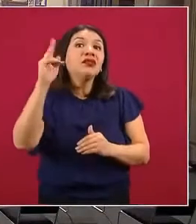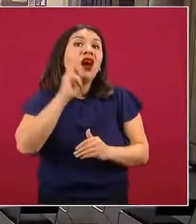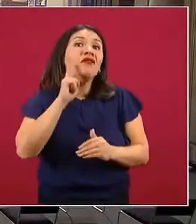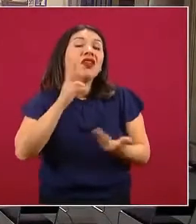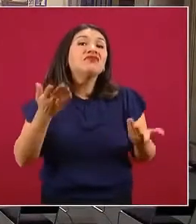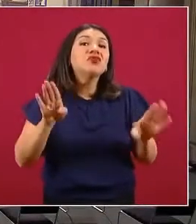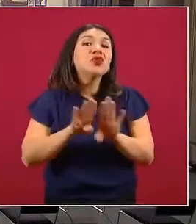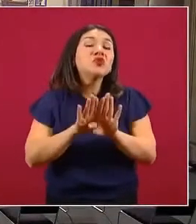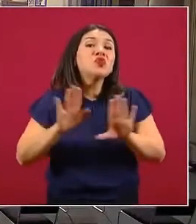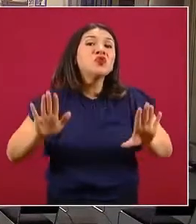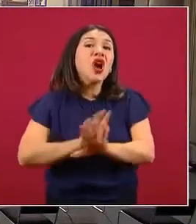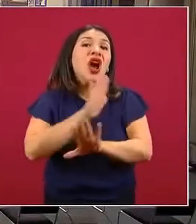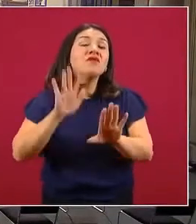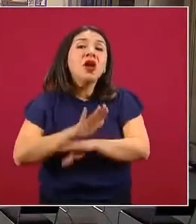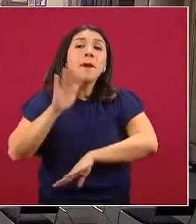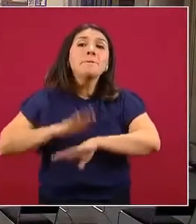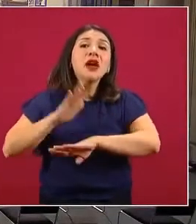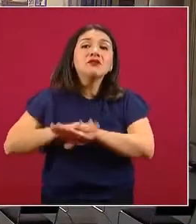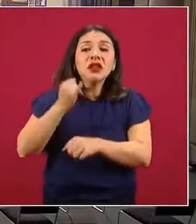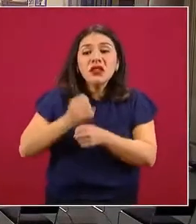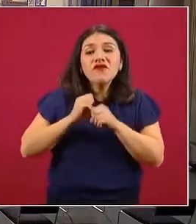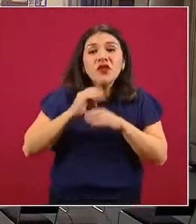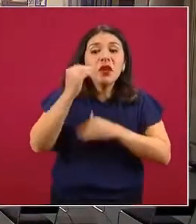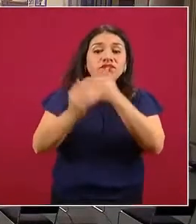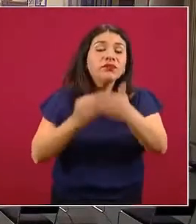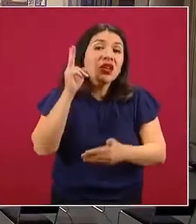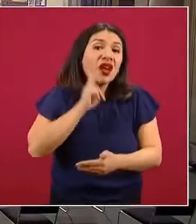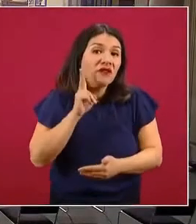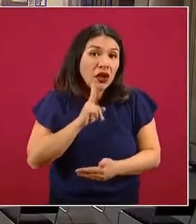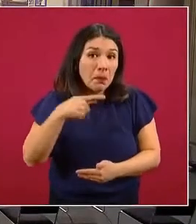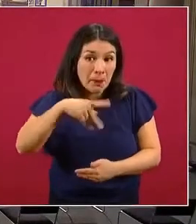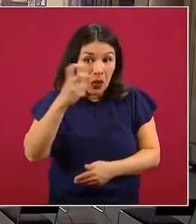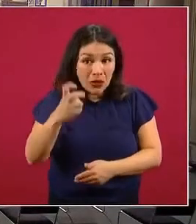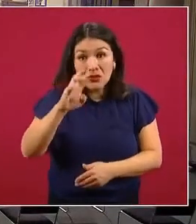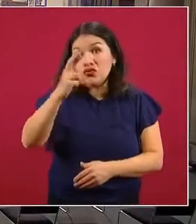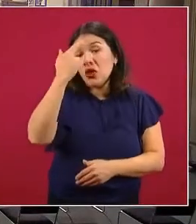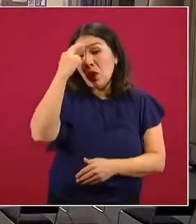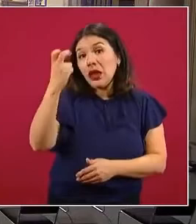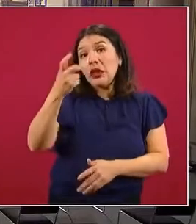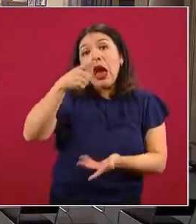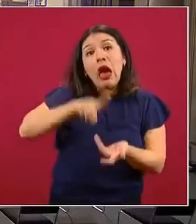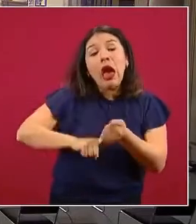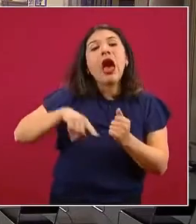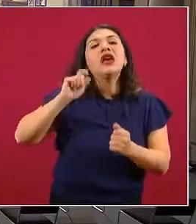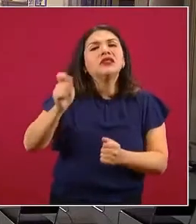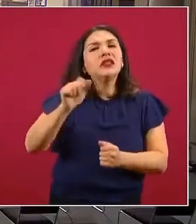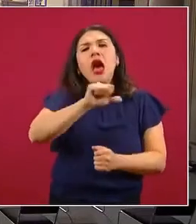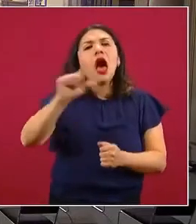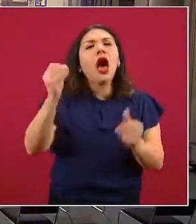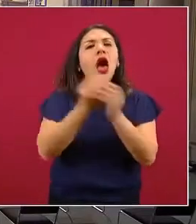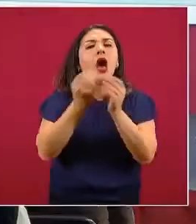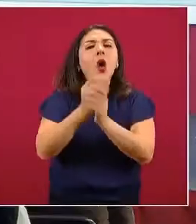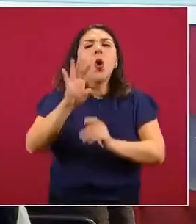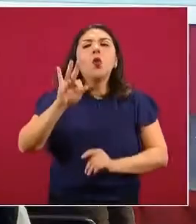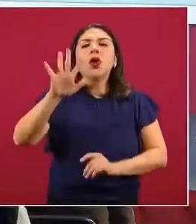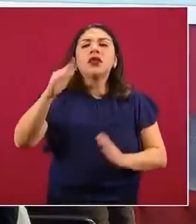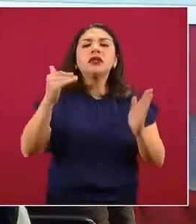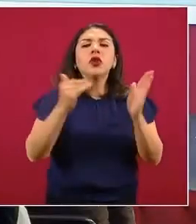vaya anexando los datos durante la semana. Pero esto recuerden que representa precisamente a estas